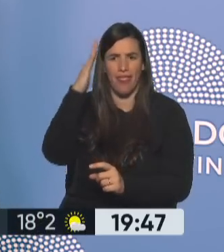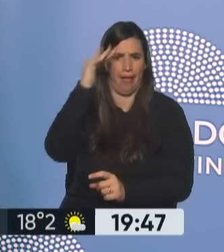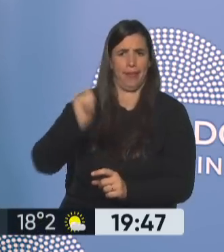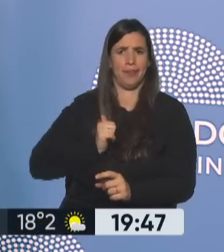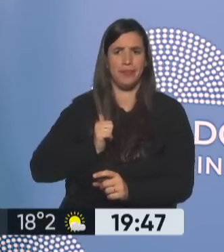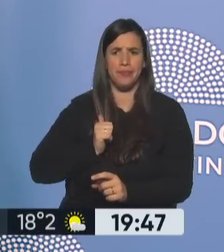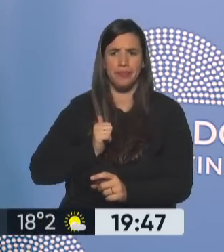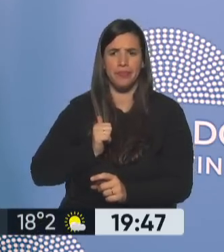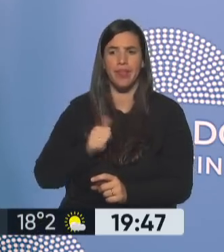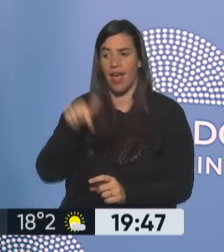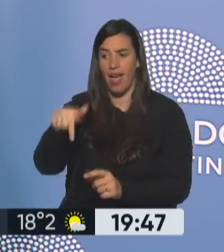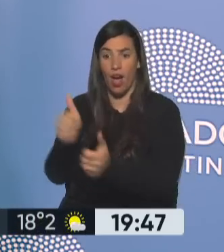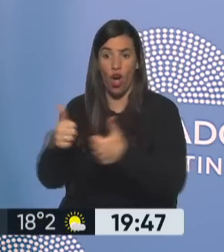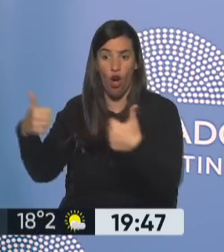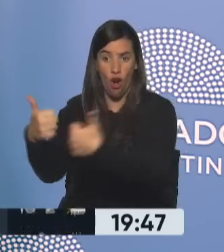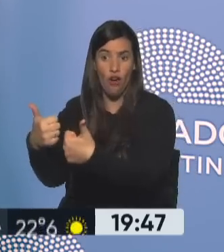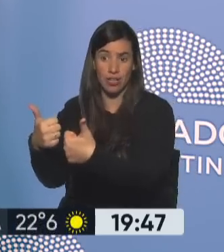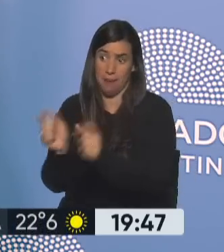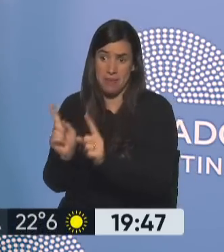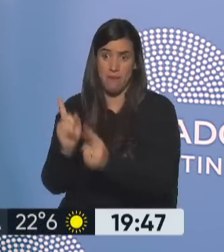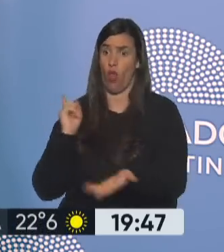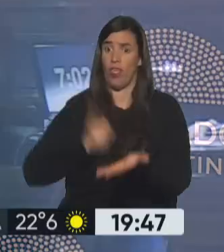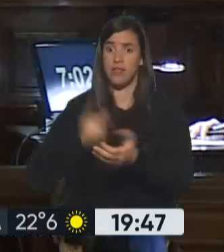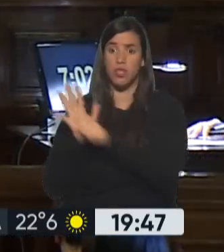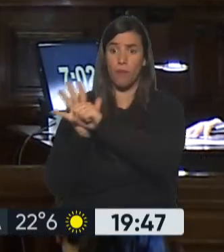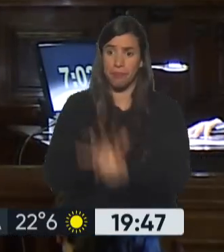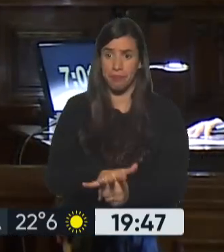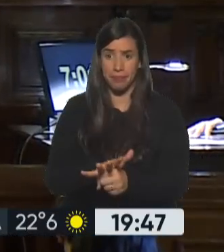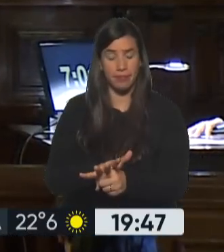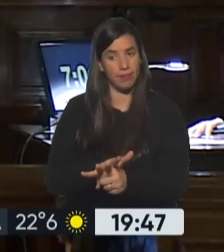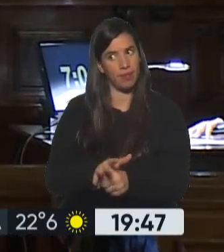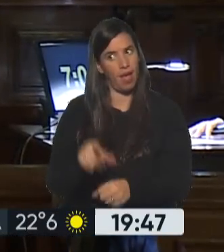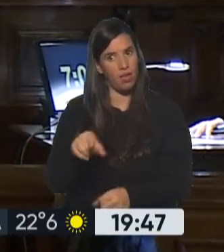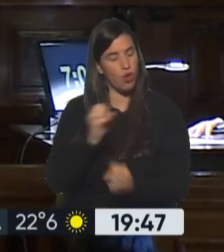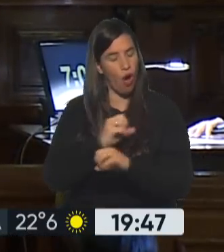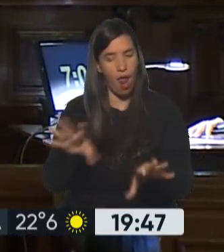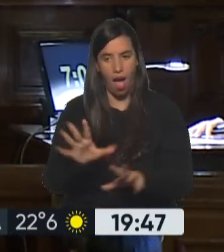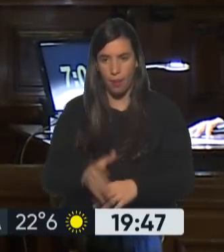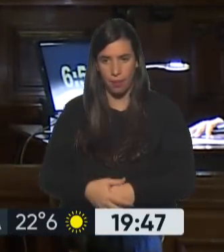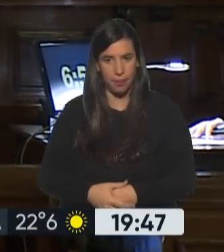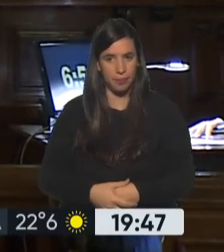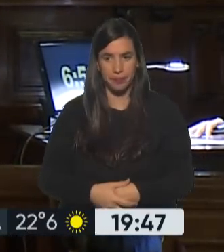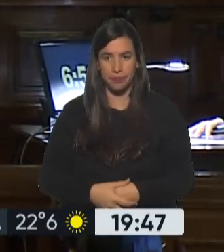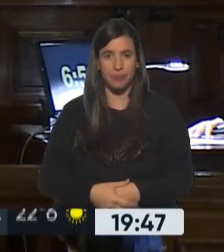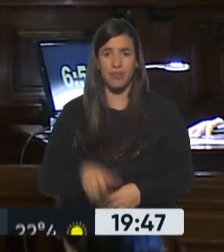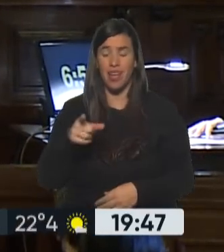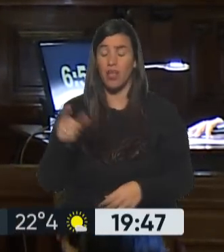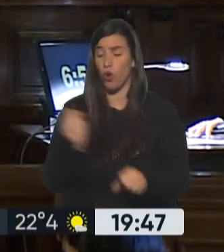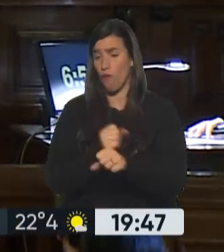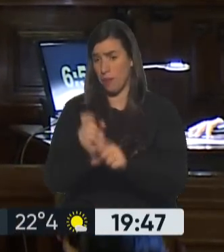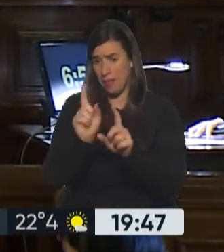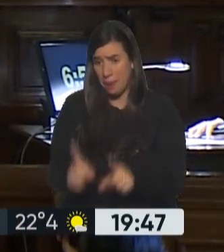partido judicial para proscribir a sectores de la sociedad argentina, estamos en un gravísimo problema. Y esto confirma